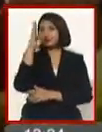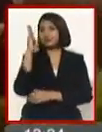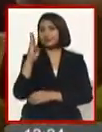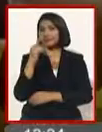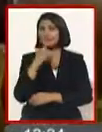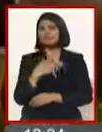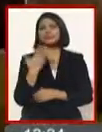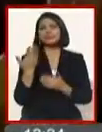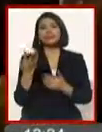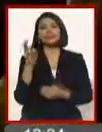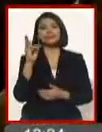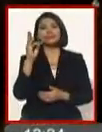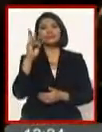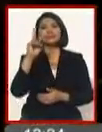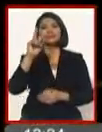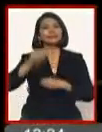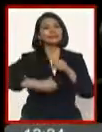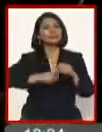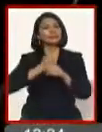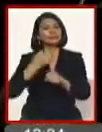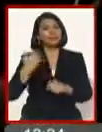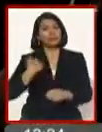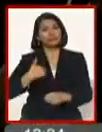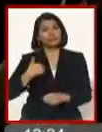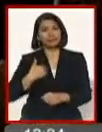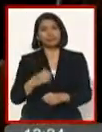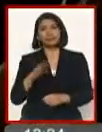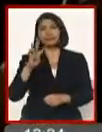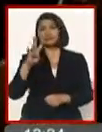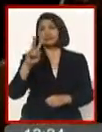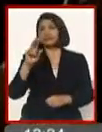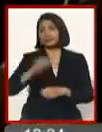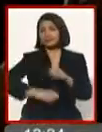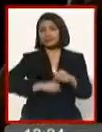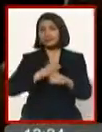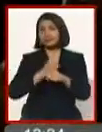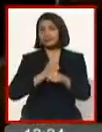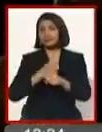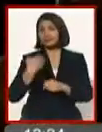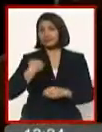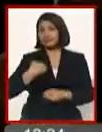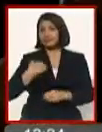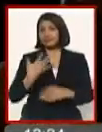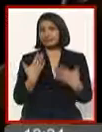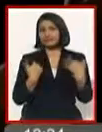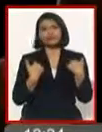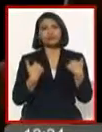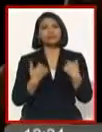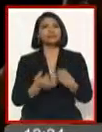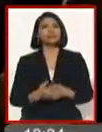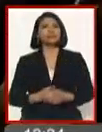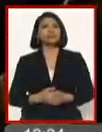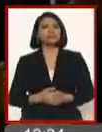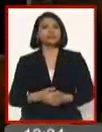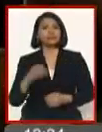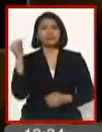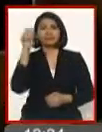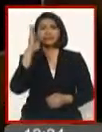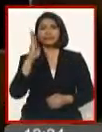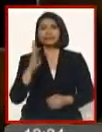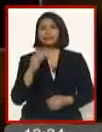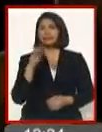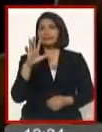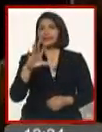está 72 años, en Argentina 42 años, en Argentina tienen más de 15 obispos, en Brasil más